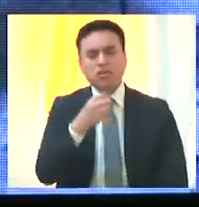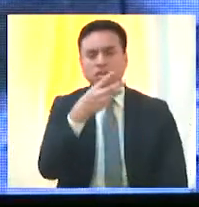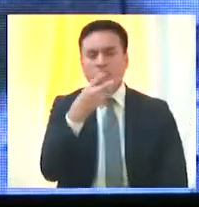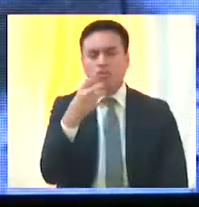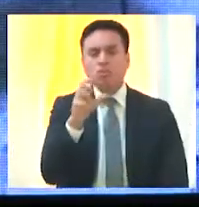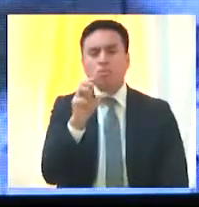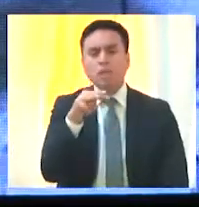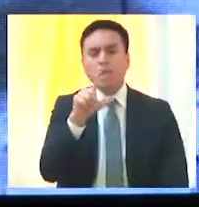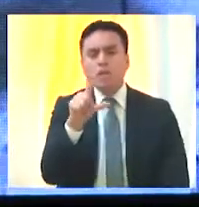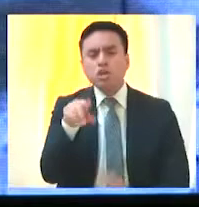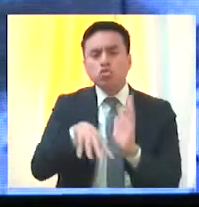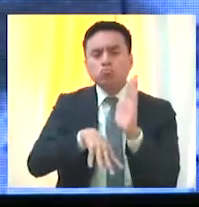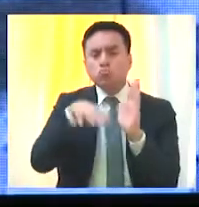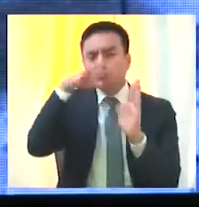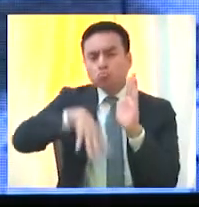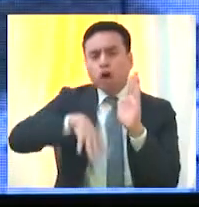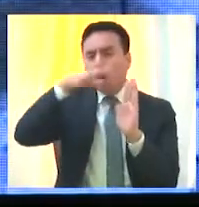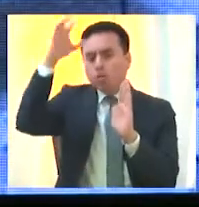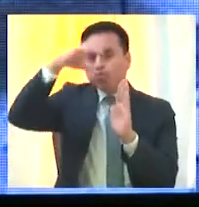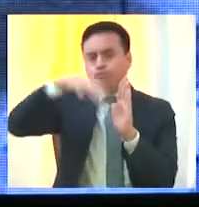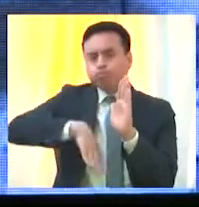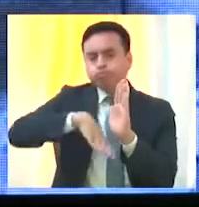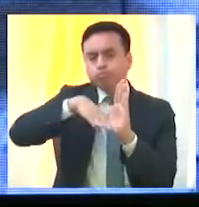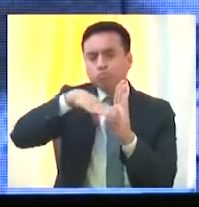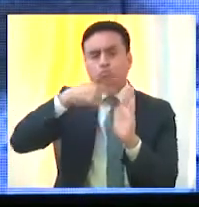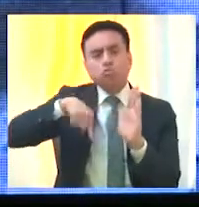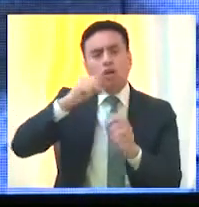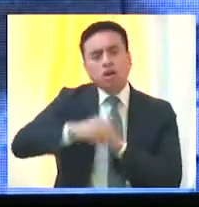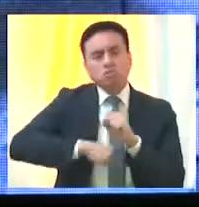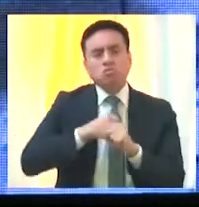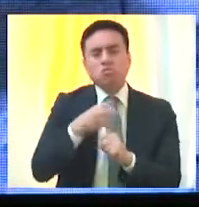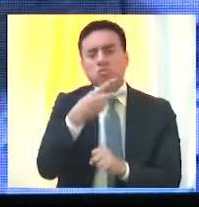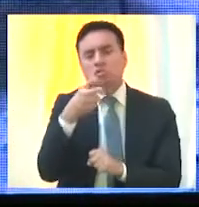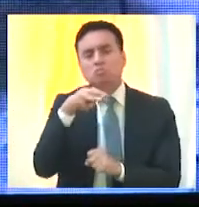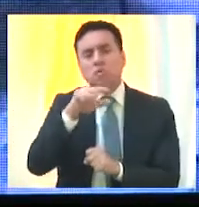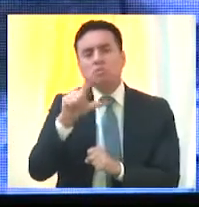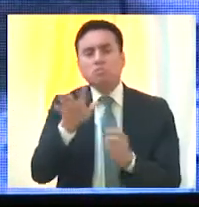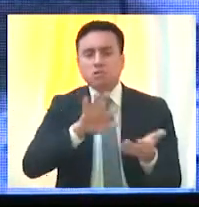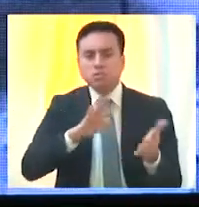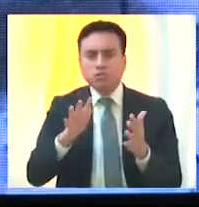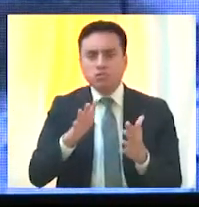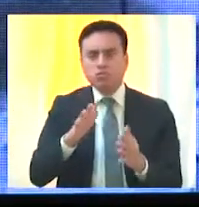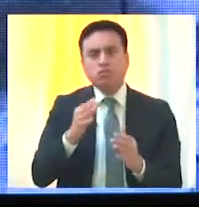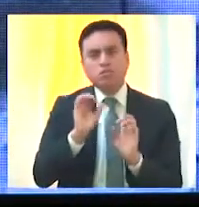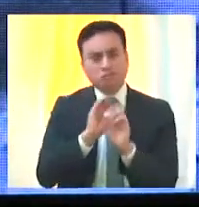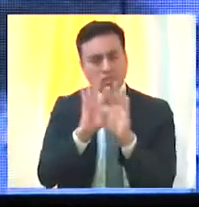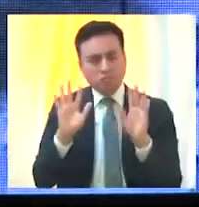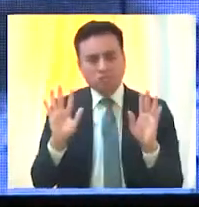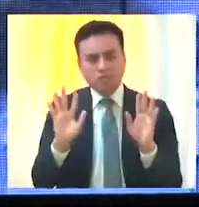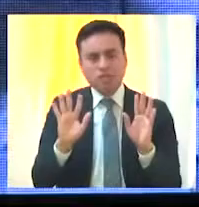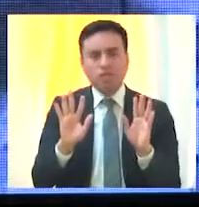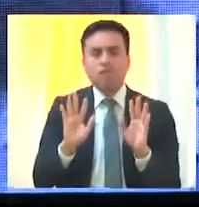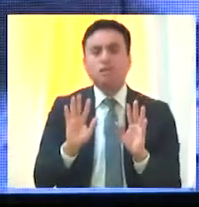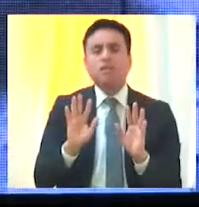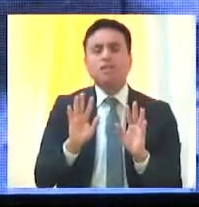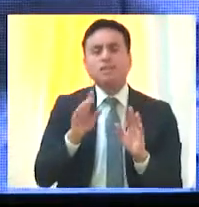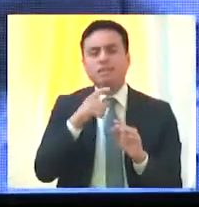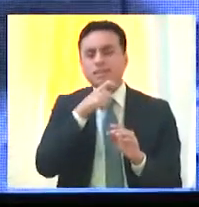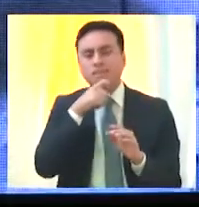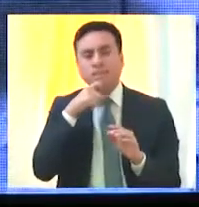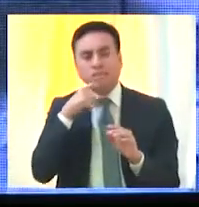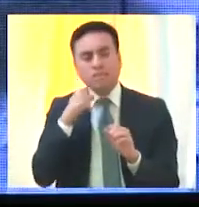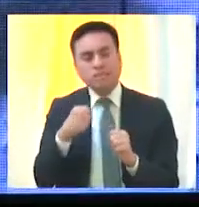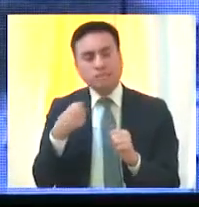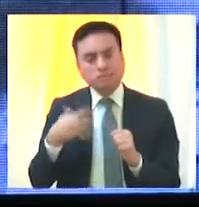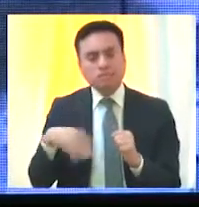300 milímetros y en los últimos años hemos estado siempre rondando los 200 milímetros. Así que claramente esta mega sequía, como le hemos